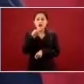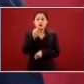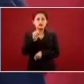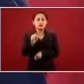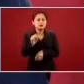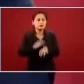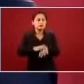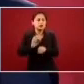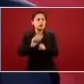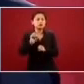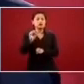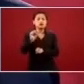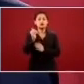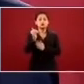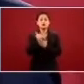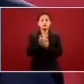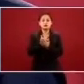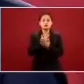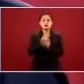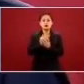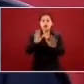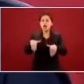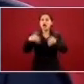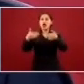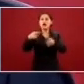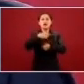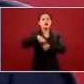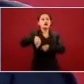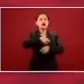soy trendy topic.